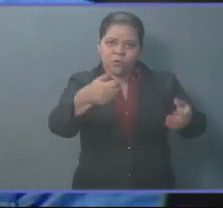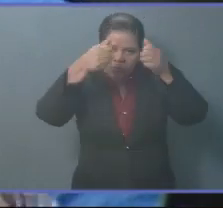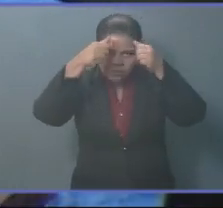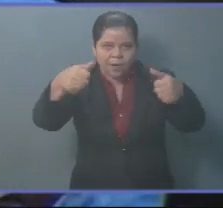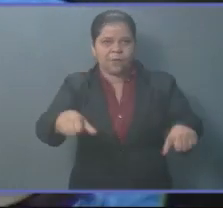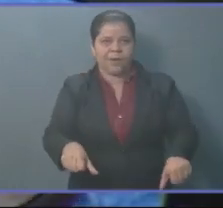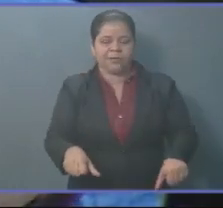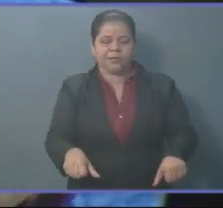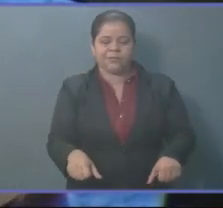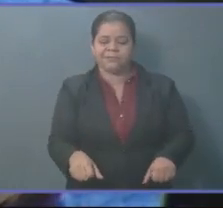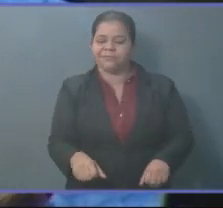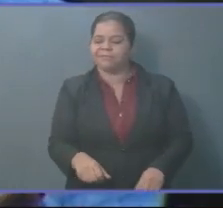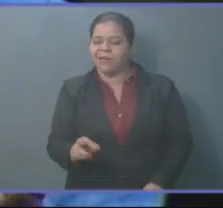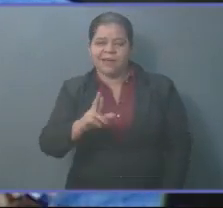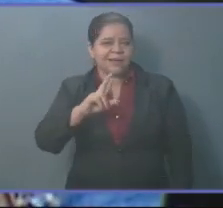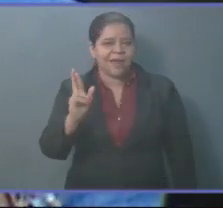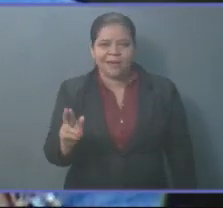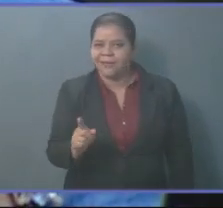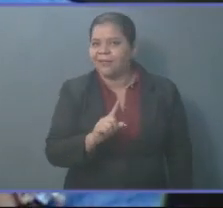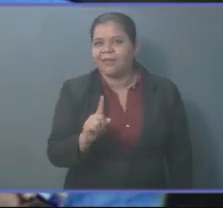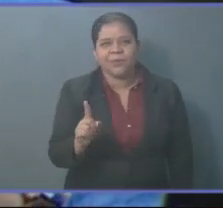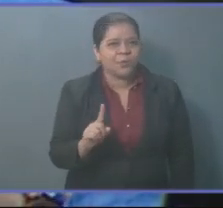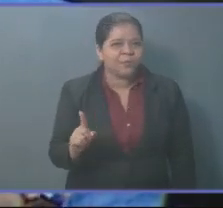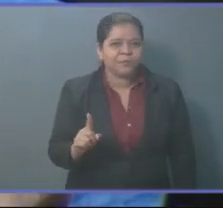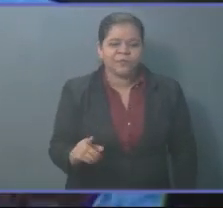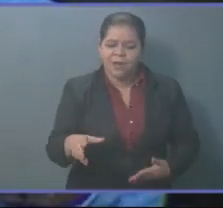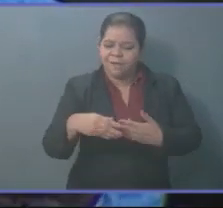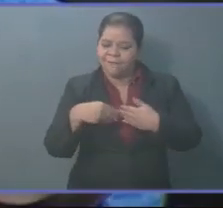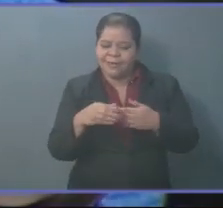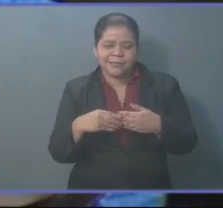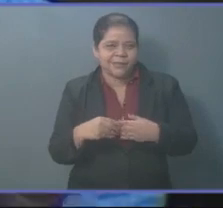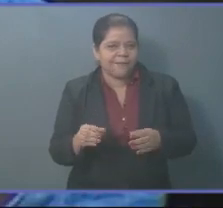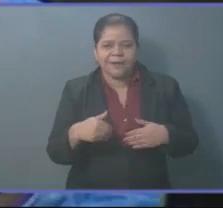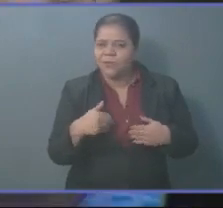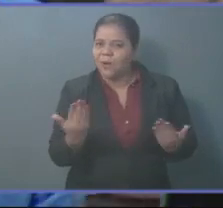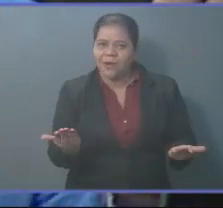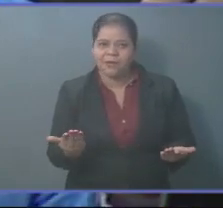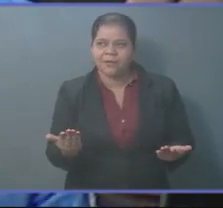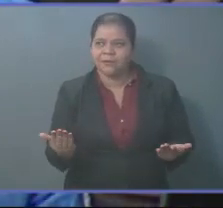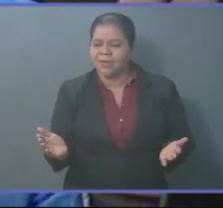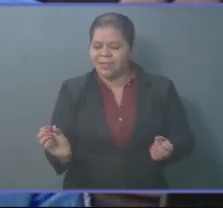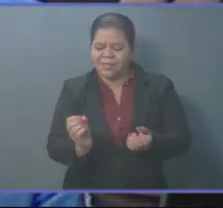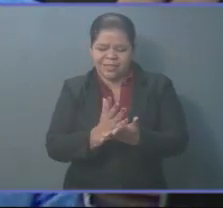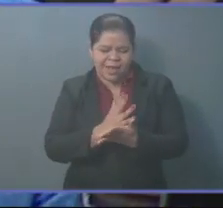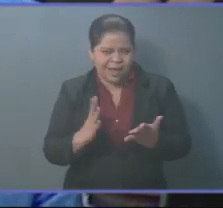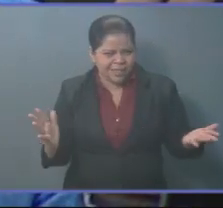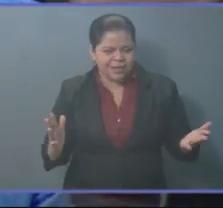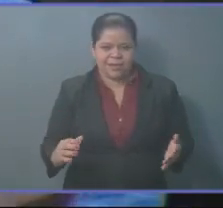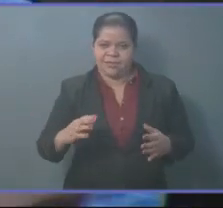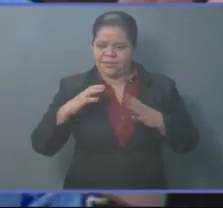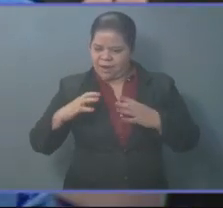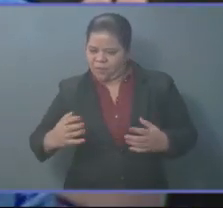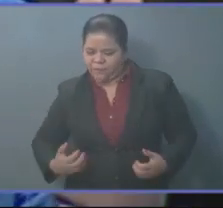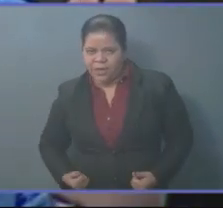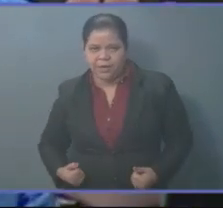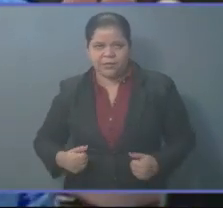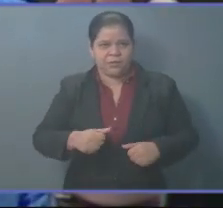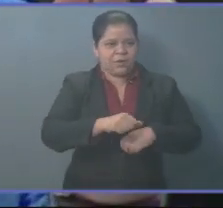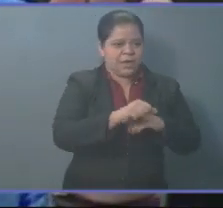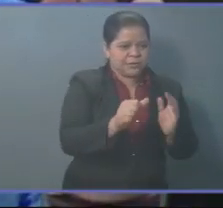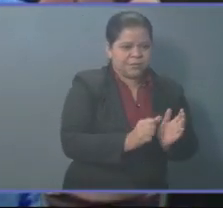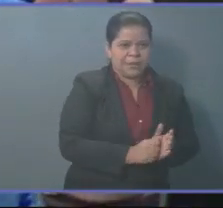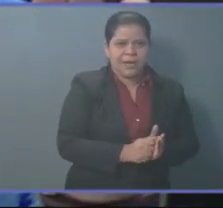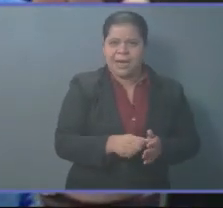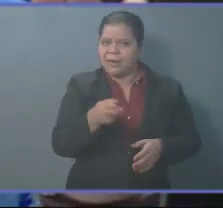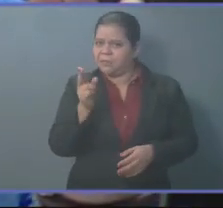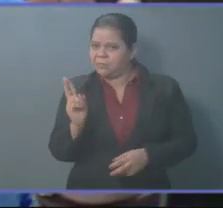Y no hubo consenso. Y no hubo flexibilidad, y hay que decirlo, de ninguna de las partes. De ninguna de las partes.